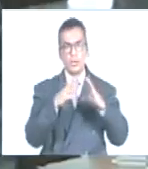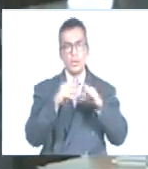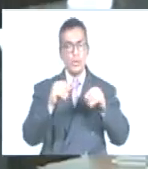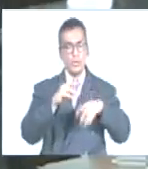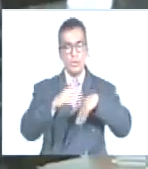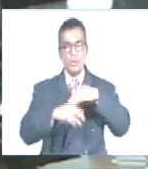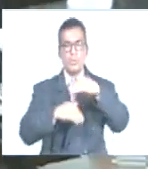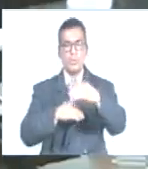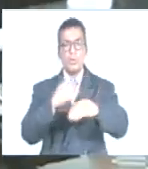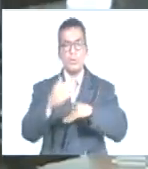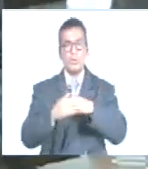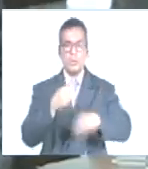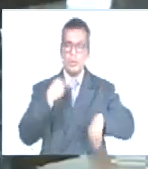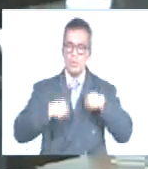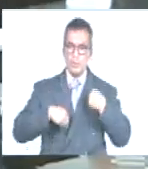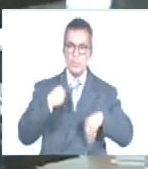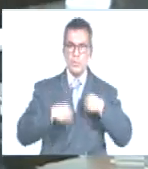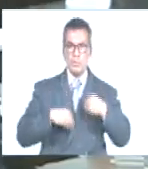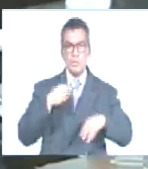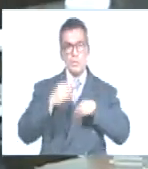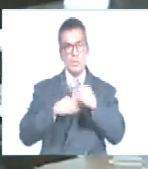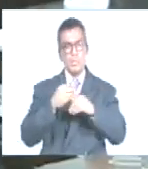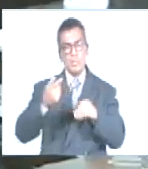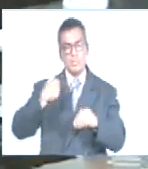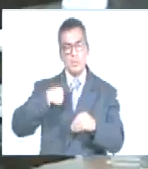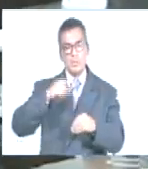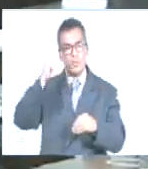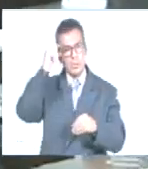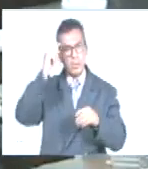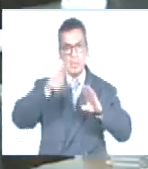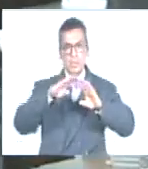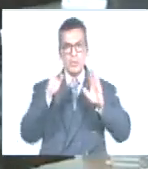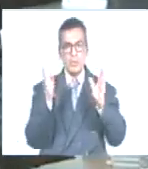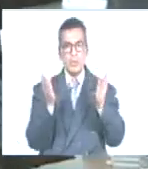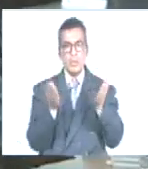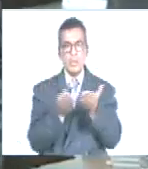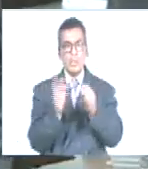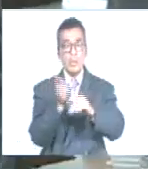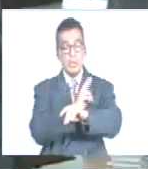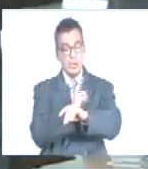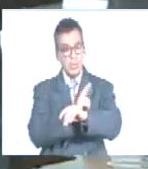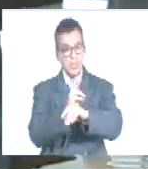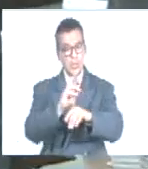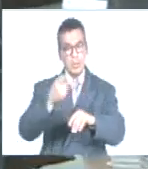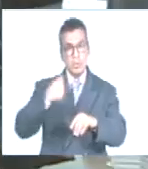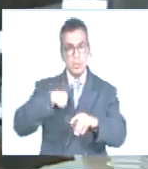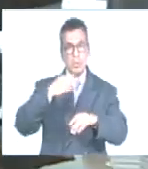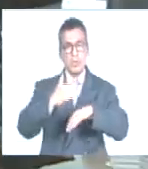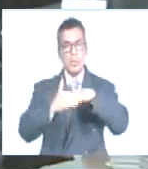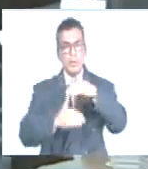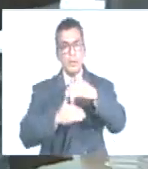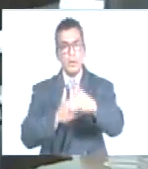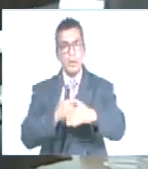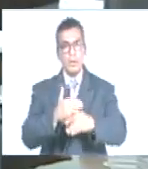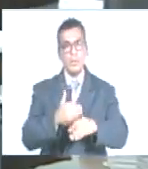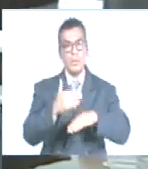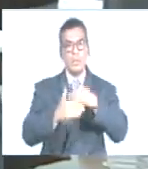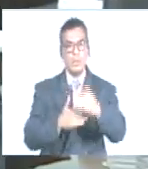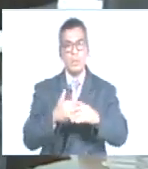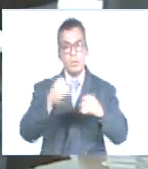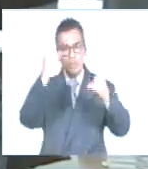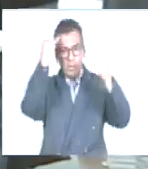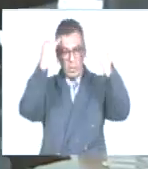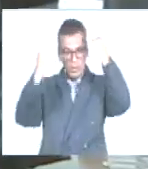avances y las preocupaciones que genera hoy en el mundo lo rápido que está avanzando, lo violento que ha sido el avance de la